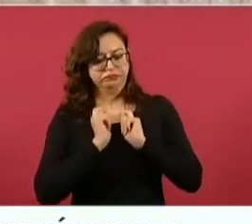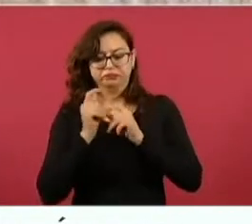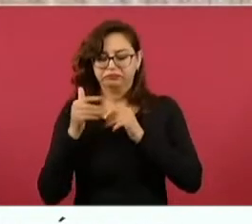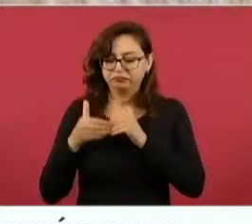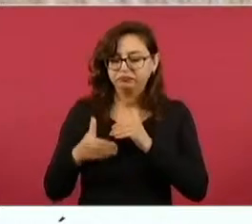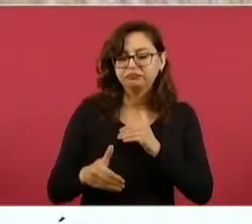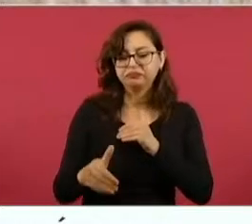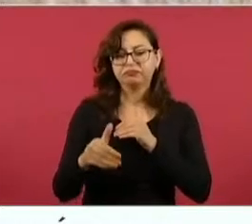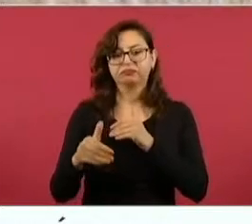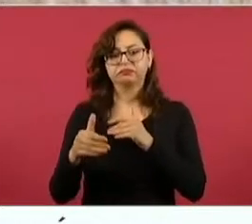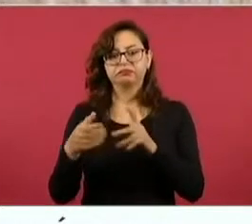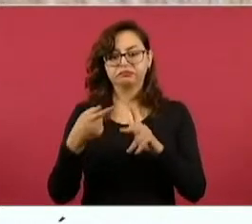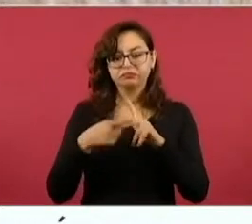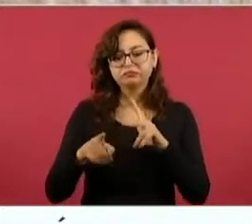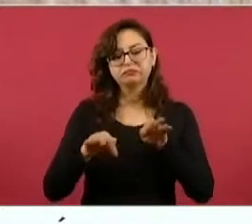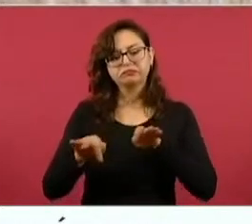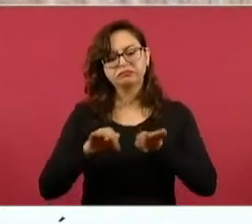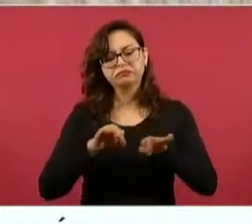y empiezan a haber triunfos